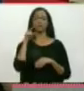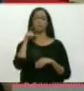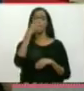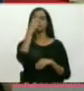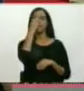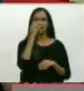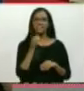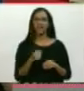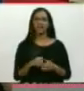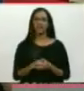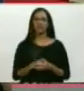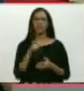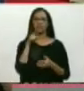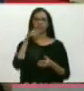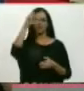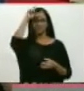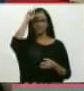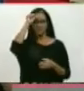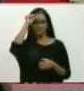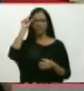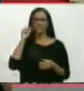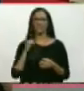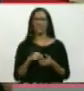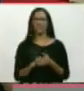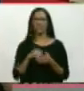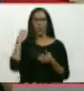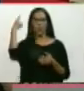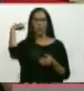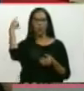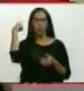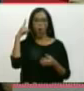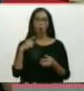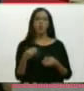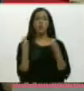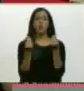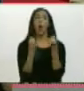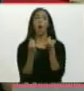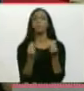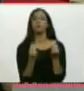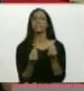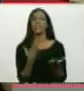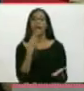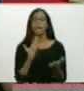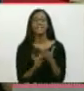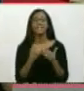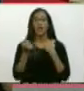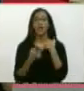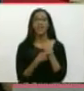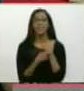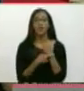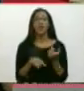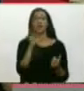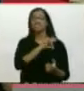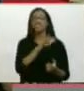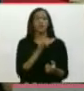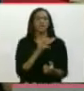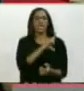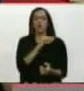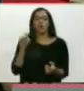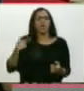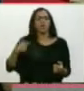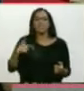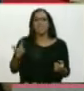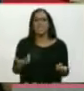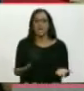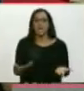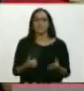usted ya no nos dejan entrar. Usted es un loco de carretera. ¿Cómo usted le va a pedir extradición a un señor que solamente